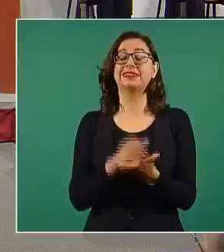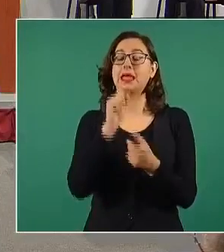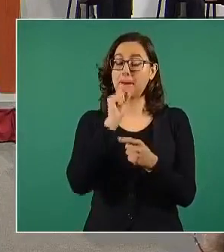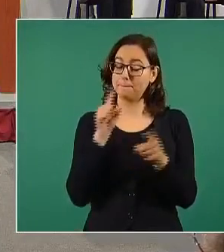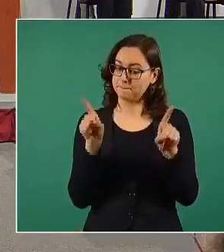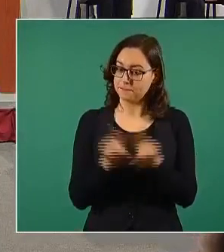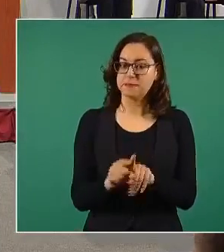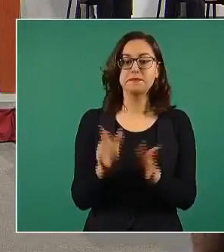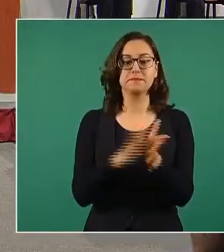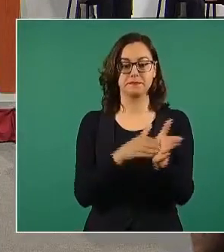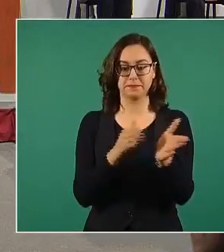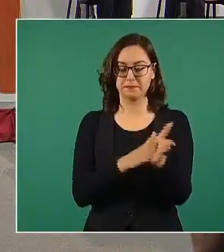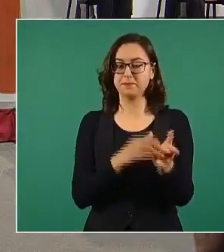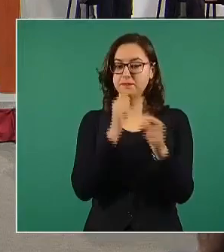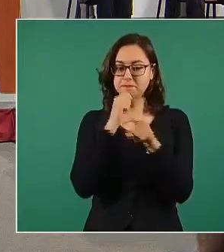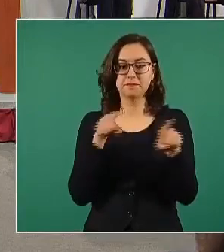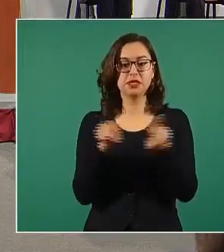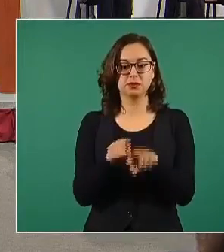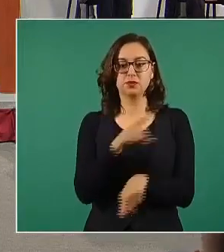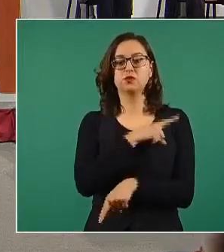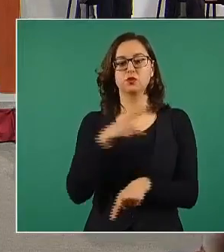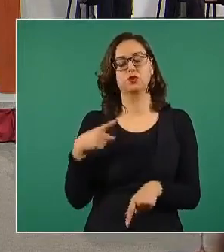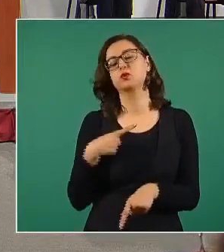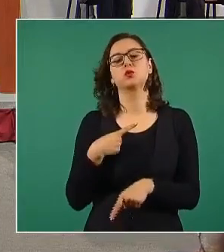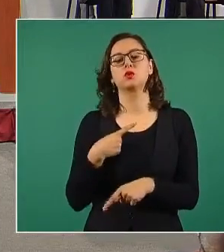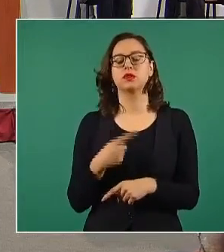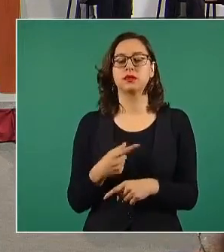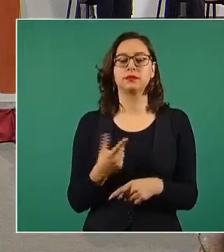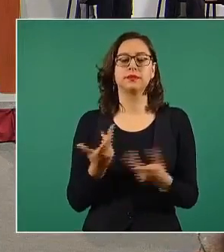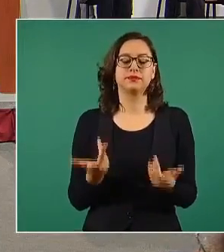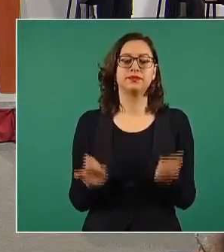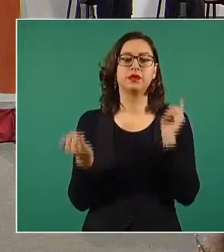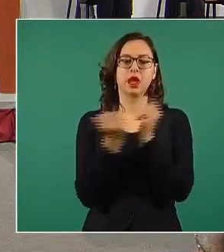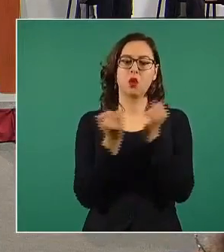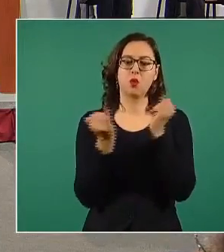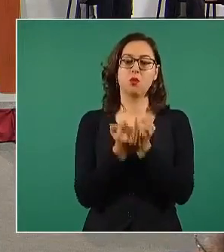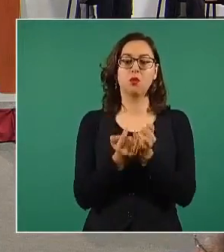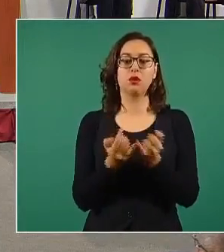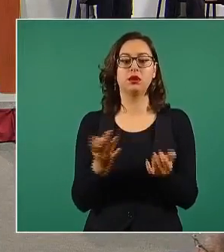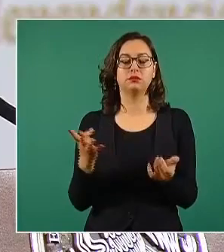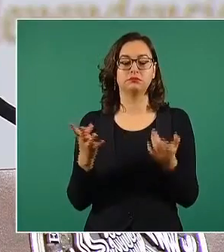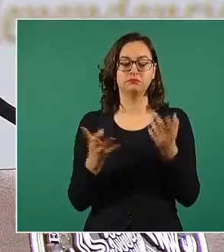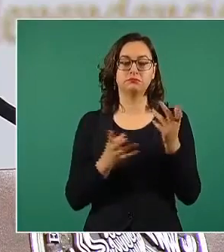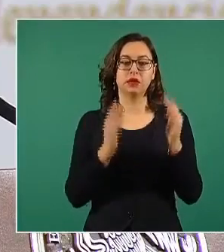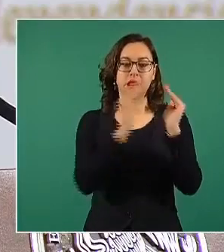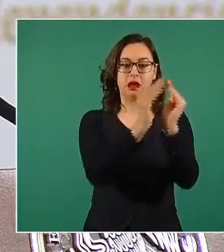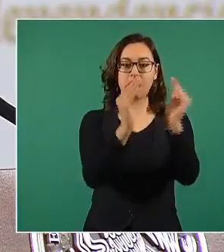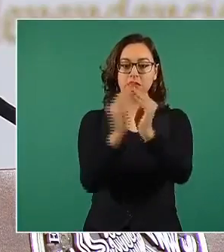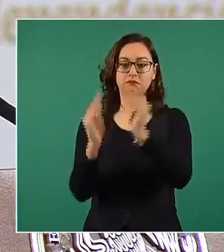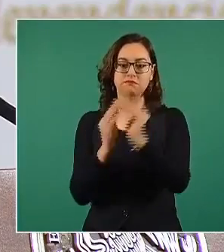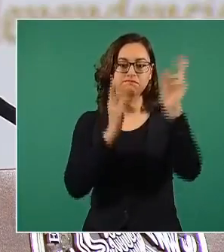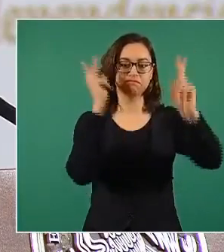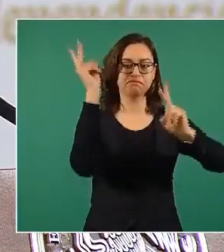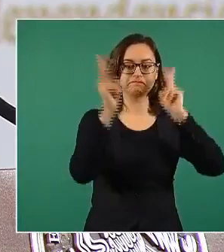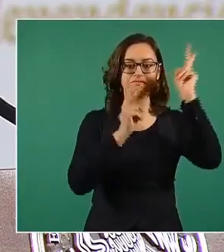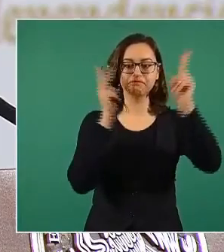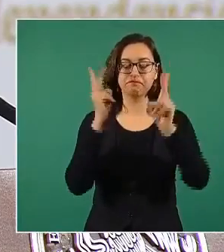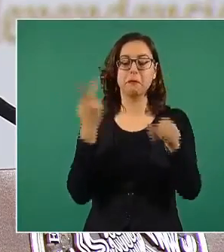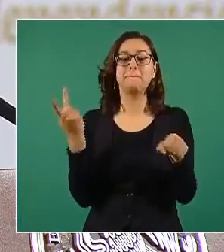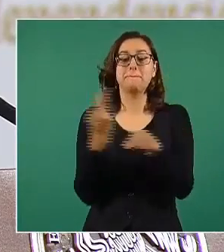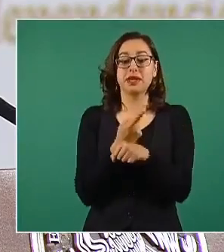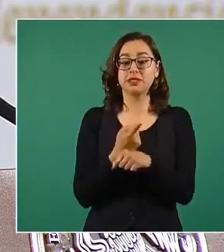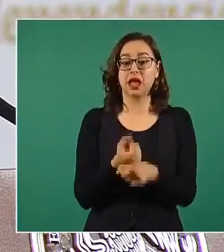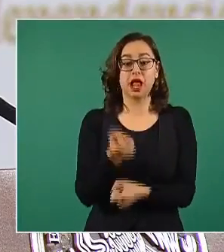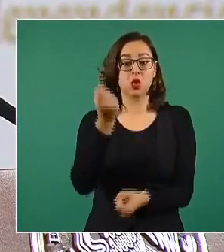llevar la misma documentación. También estamos realizando visitas domiciliarias. Hay adultos mayores que no